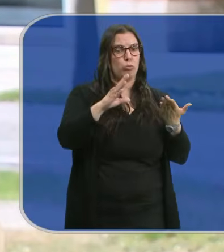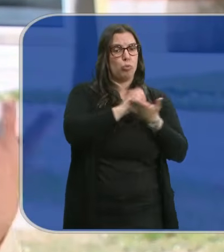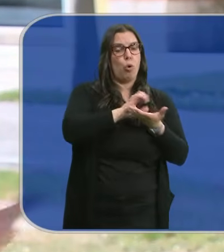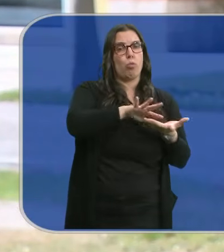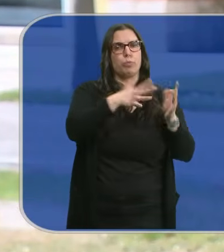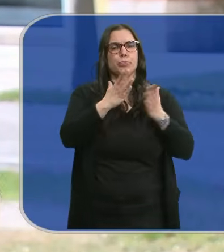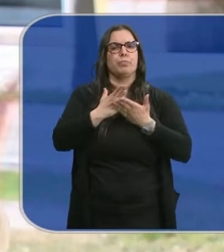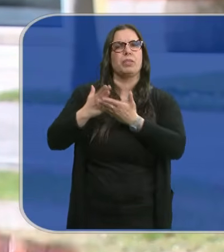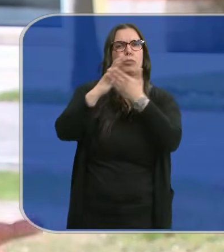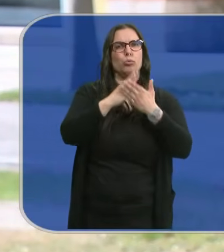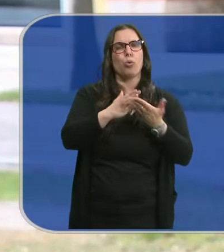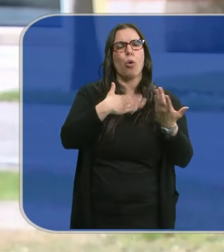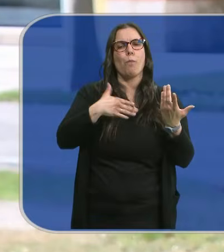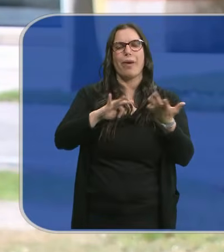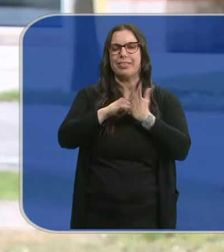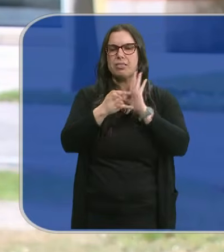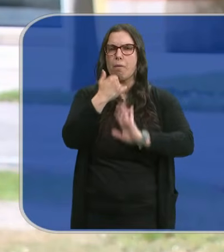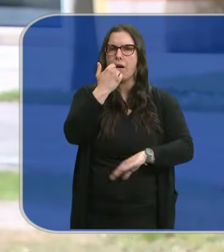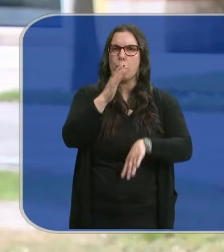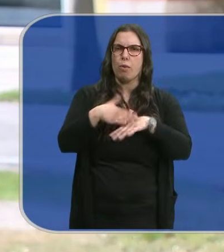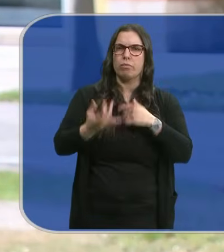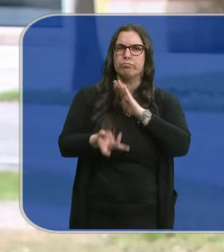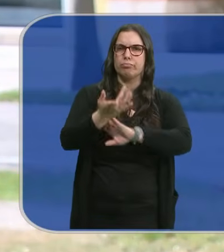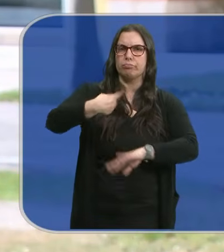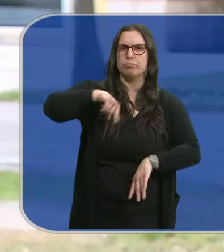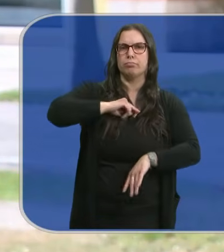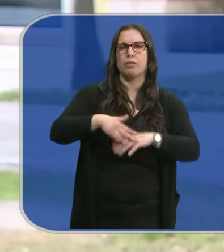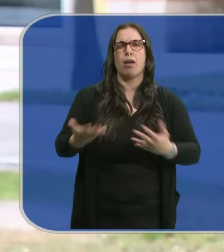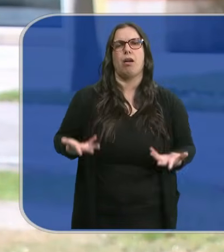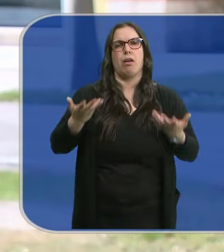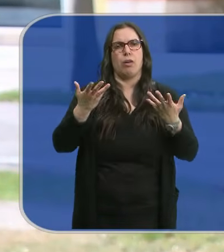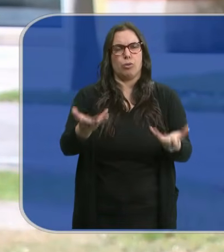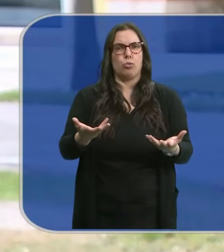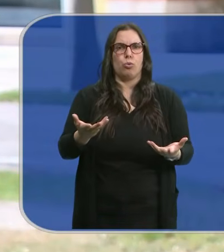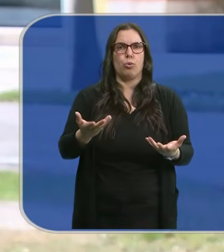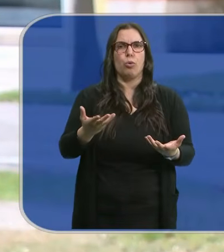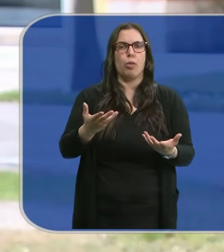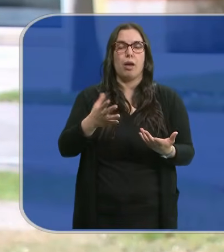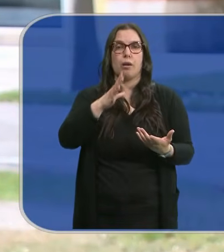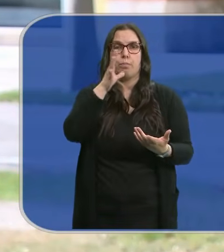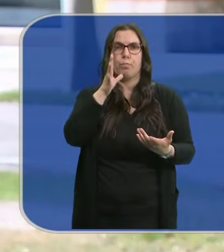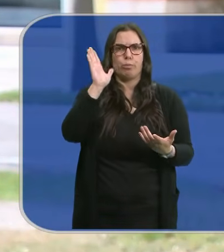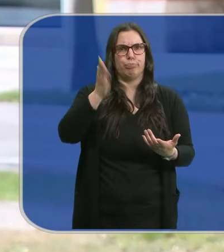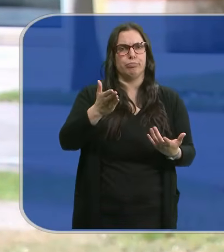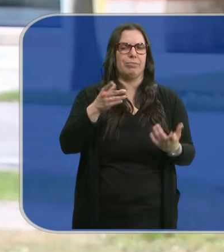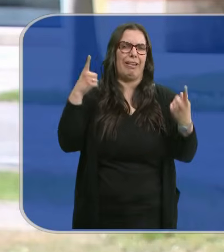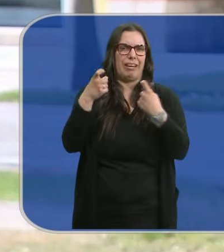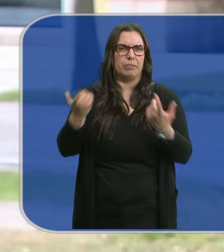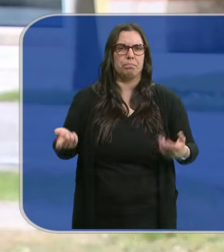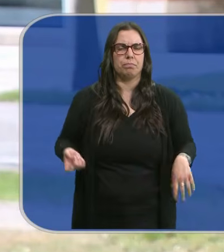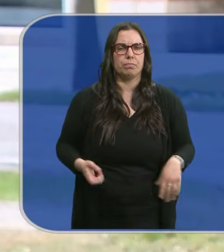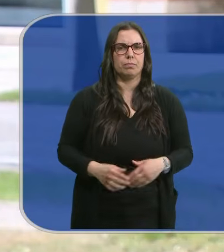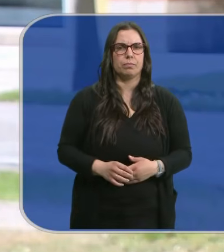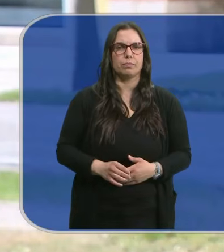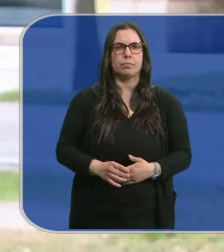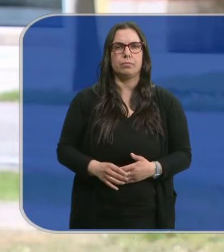ahora estudian los posibles mecanismos que pueden poner en marcha para ayudar ante los efectos adversos de la guerra.